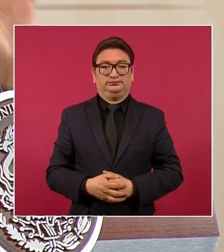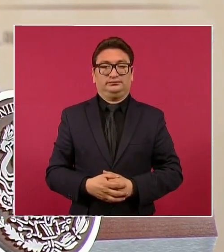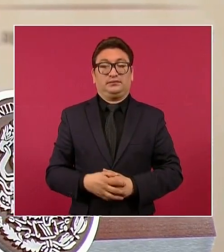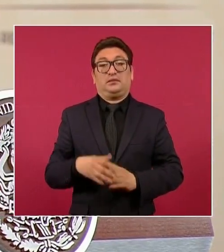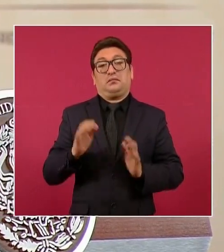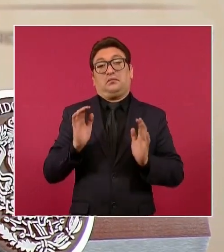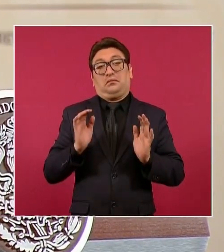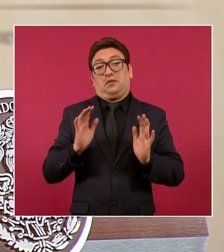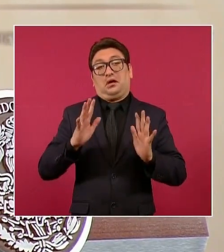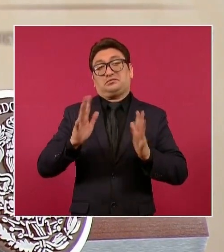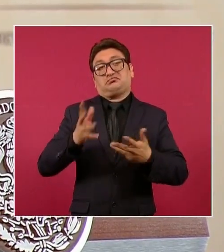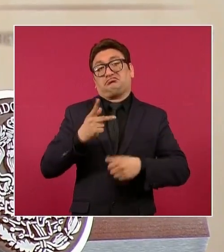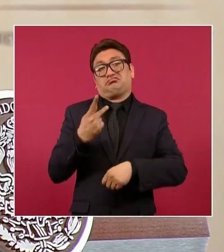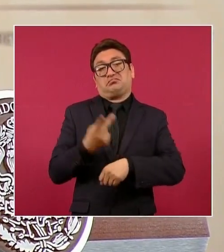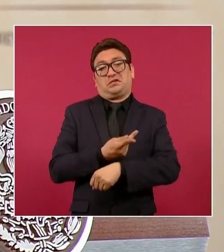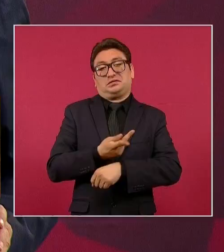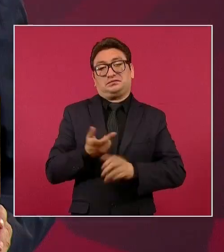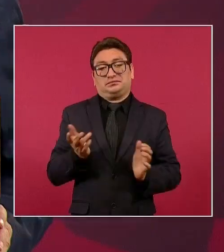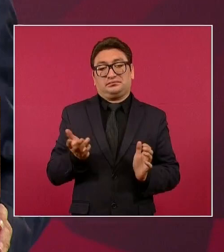pasa.